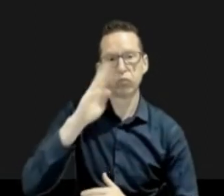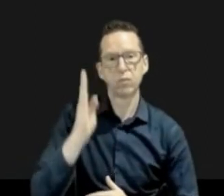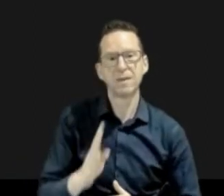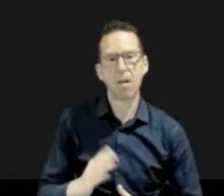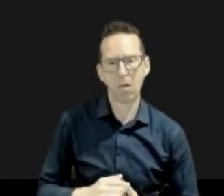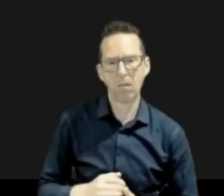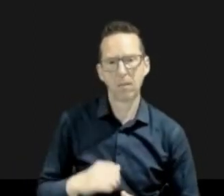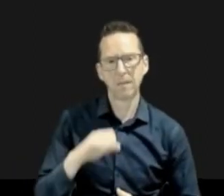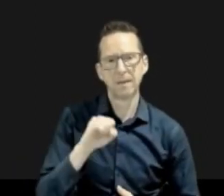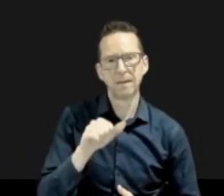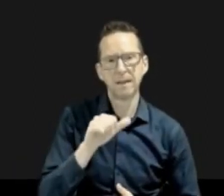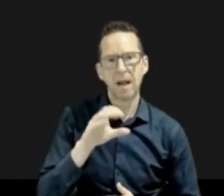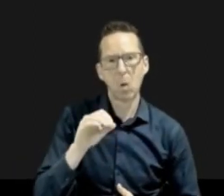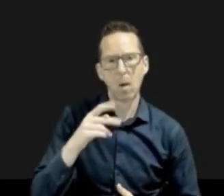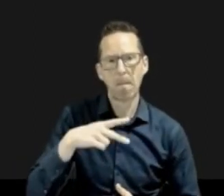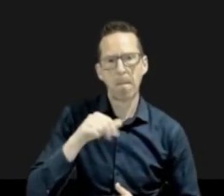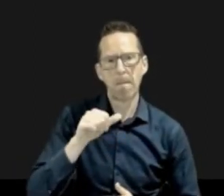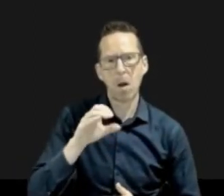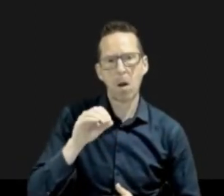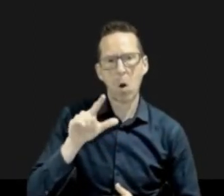detección de superficie